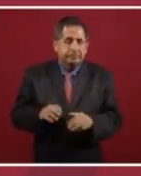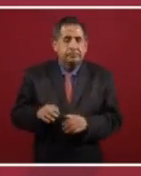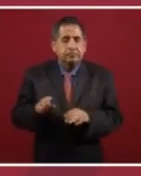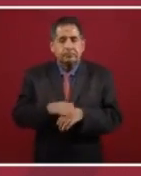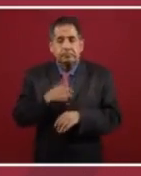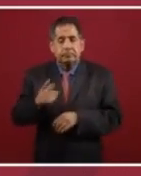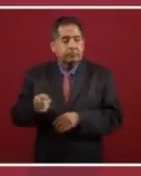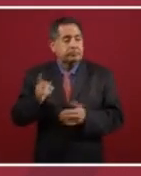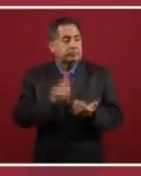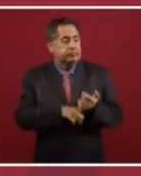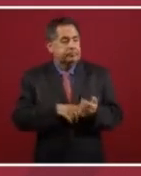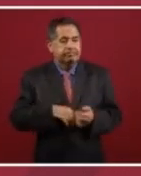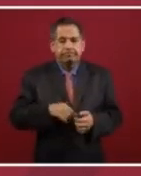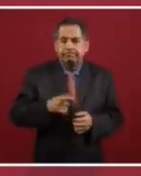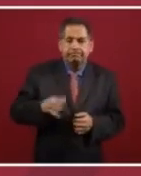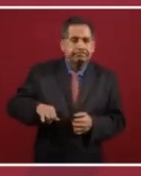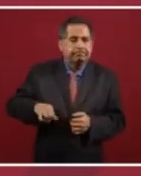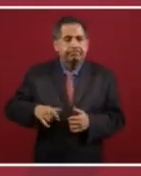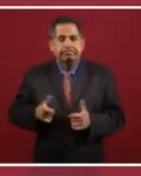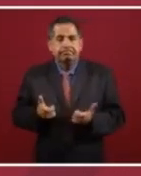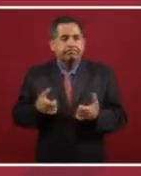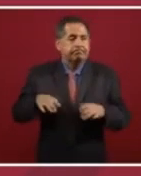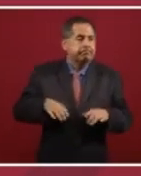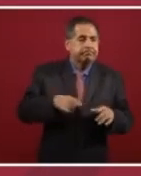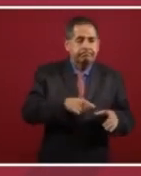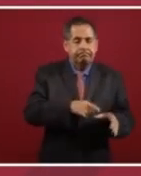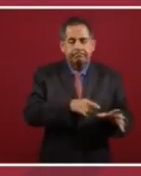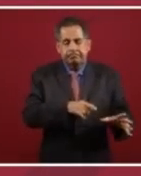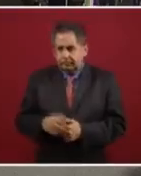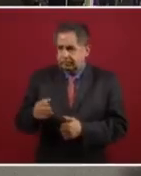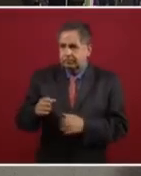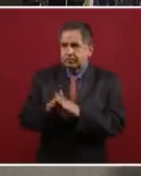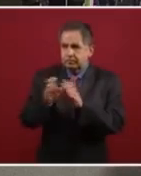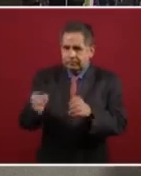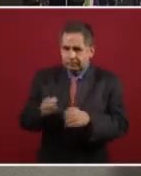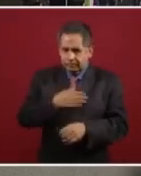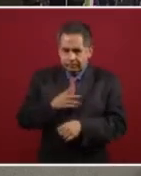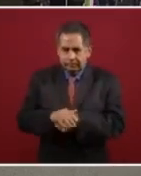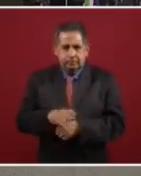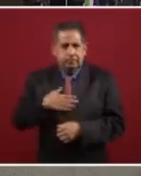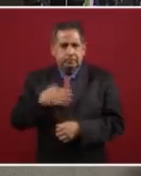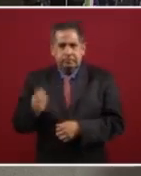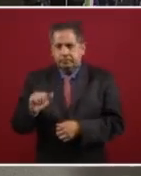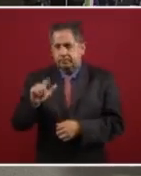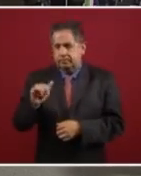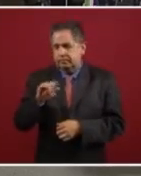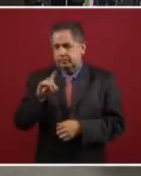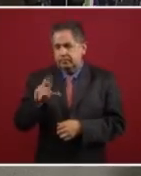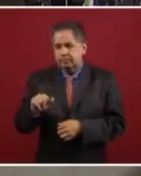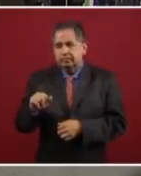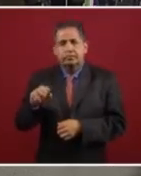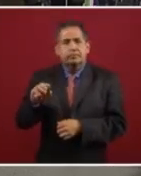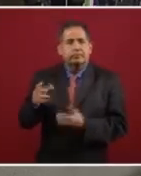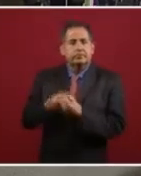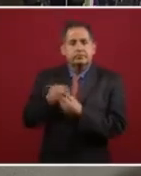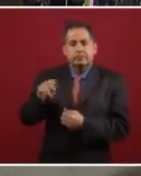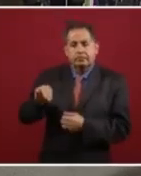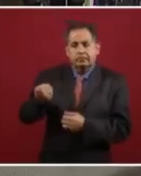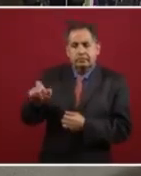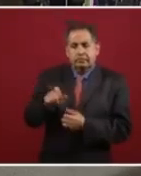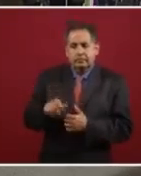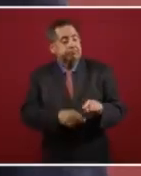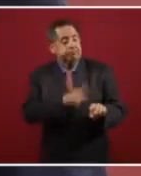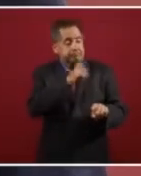Carlos Romero de Champs como líder del Sindicato de Trabajadores Petroleros marca el inicio de una nueva etapa. Yo la verdad